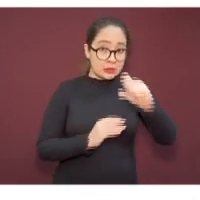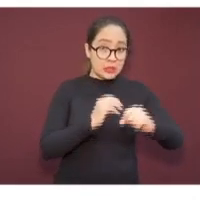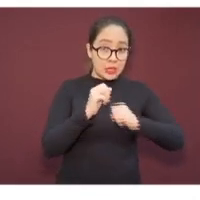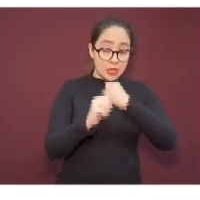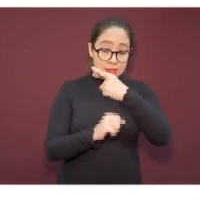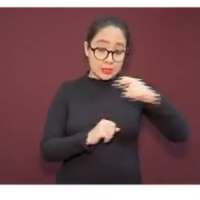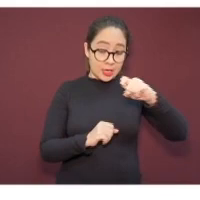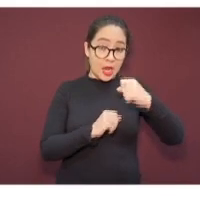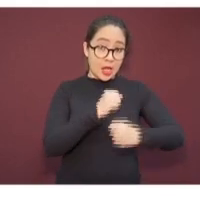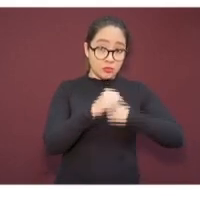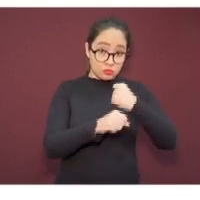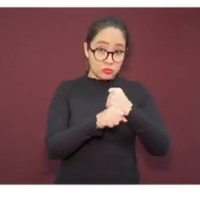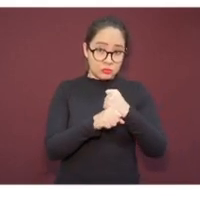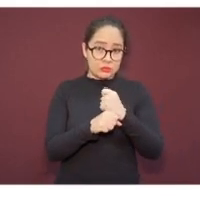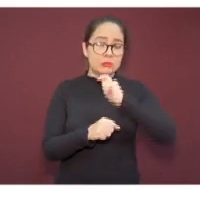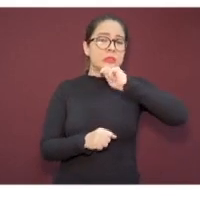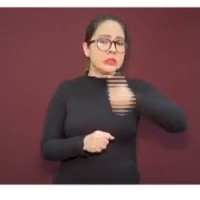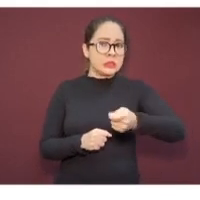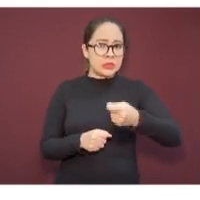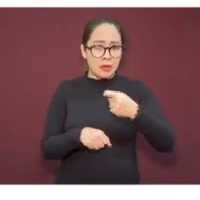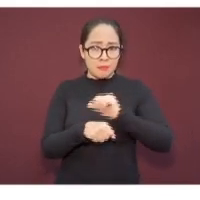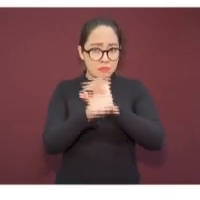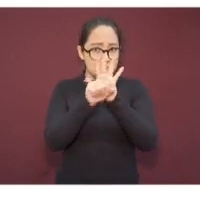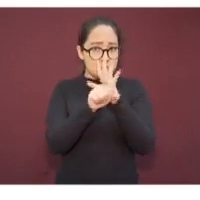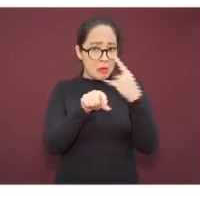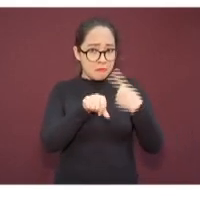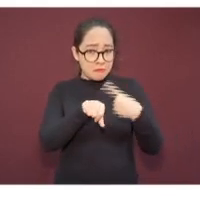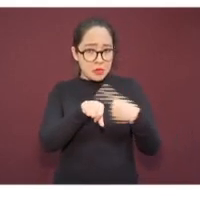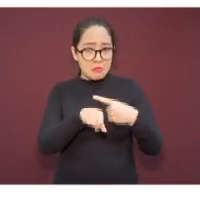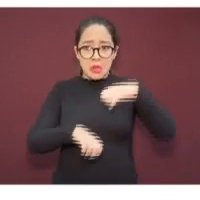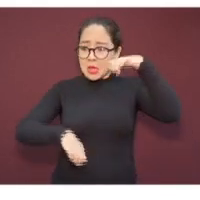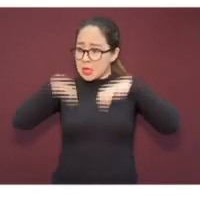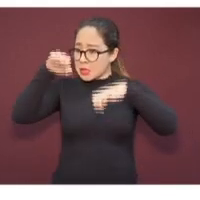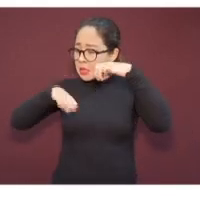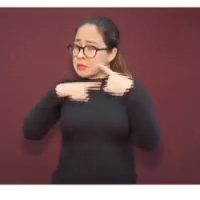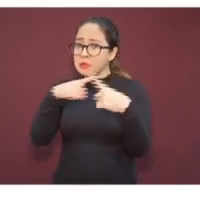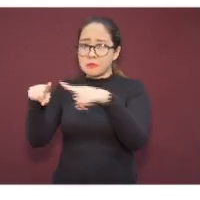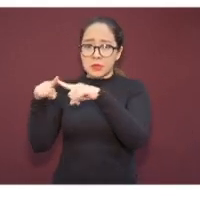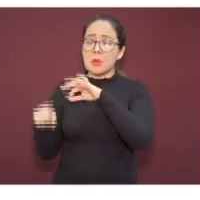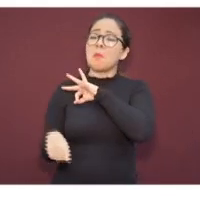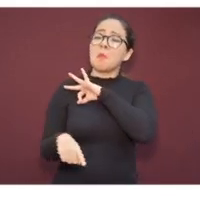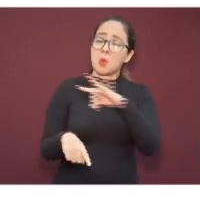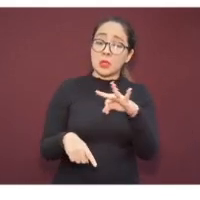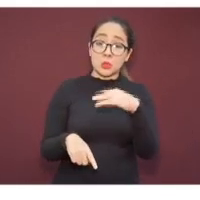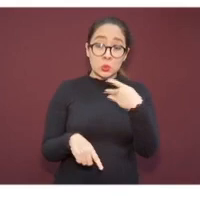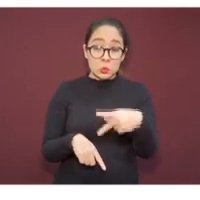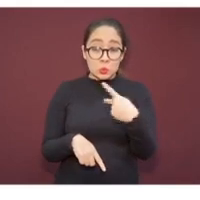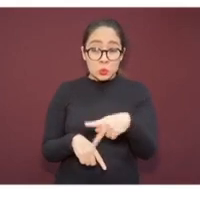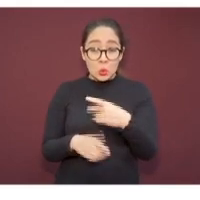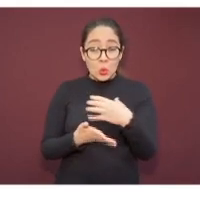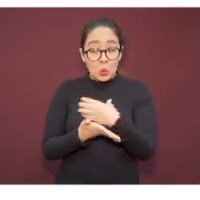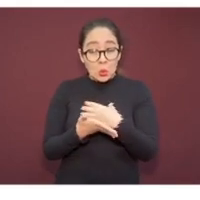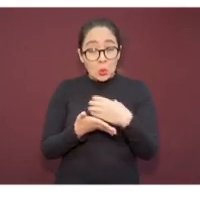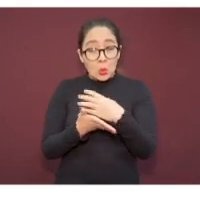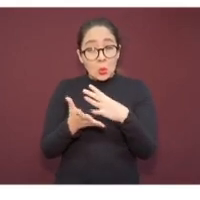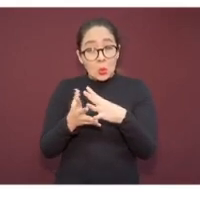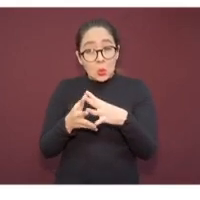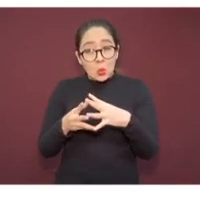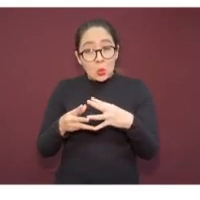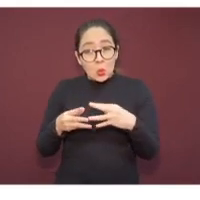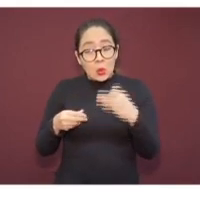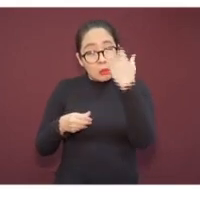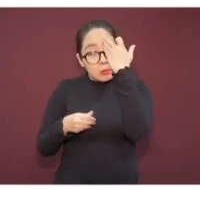complicaciones se pueden dar en cualquier edad y su recuperación ser más prolongada o incluso tener un